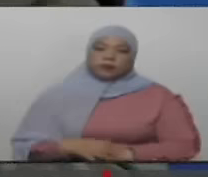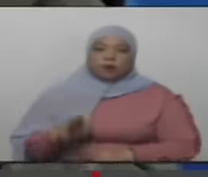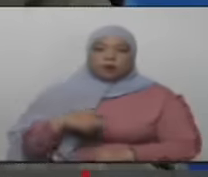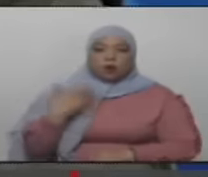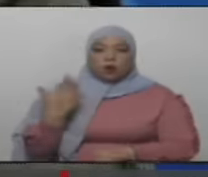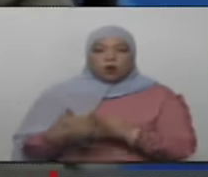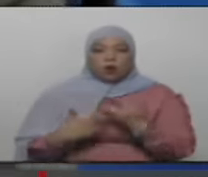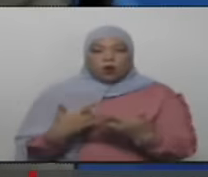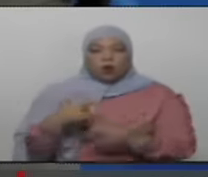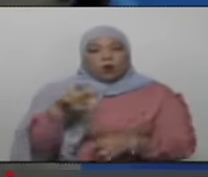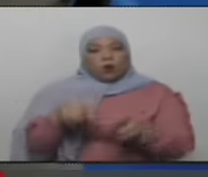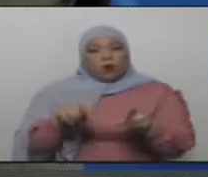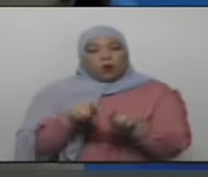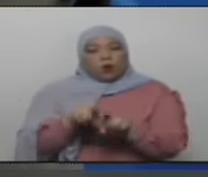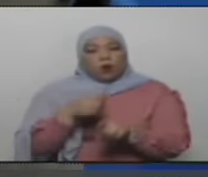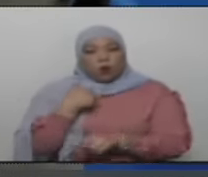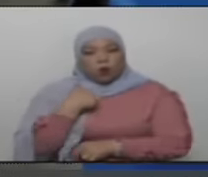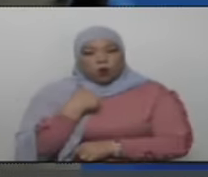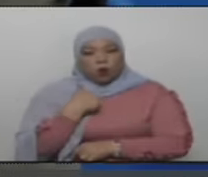Yo decía en estos días,